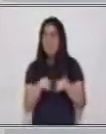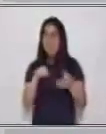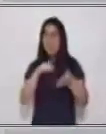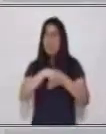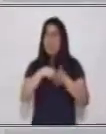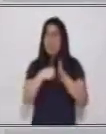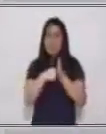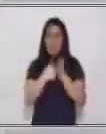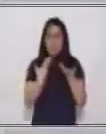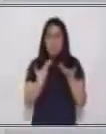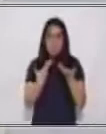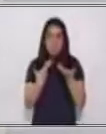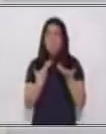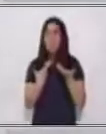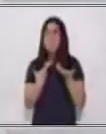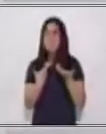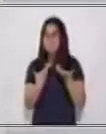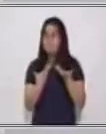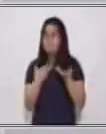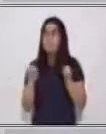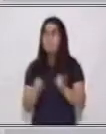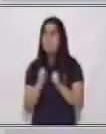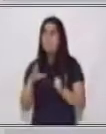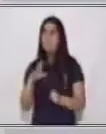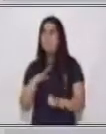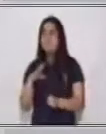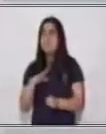16y igual a 20.